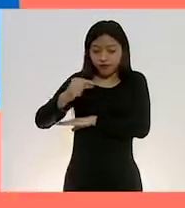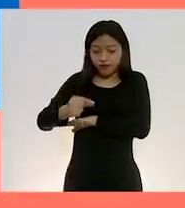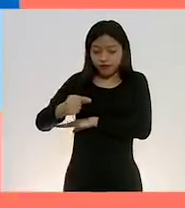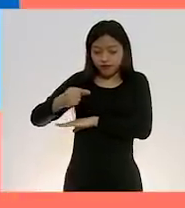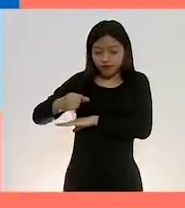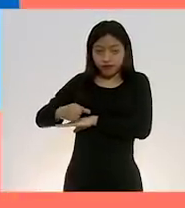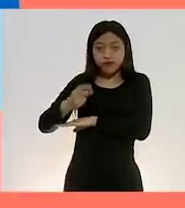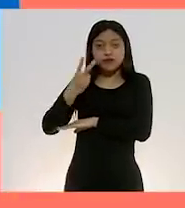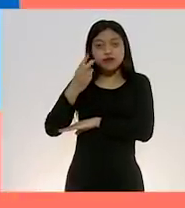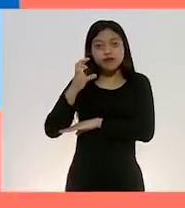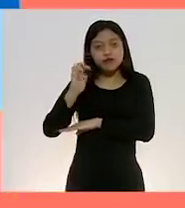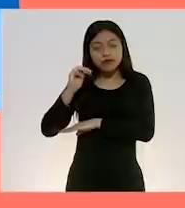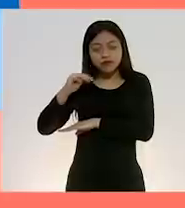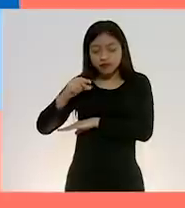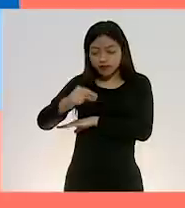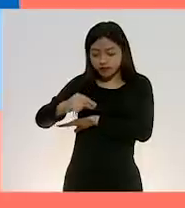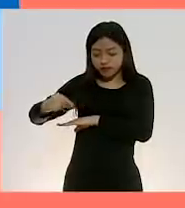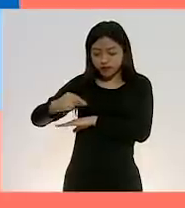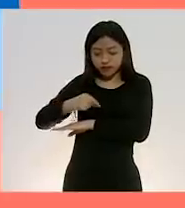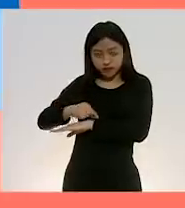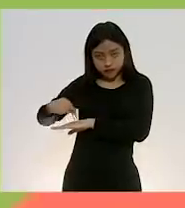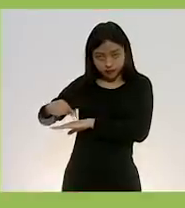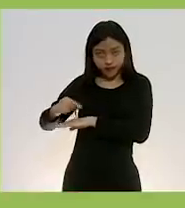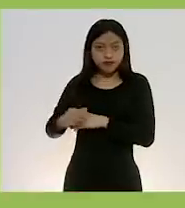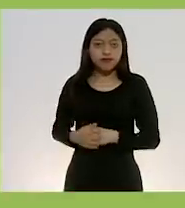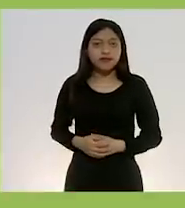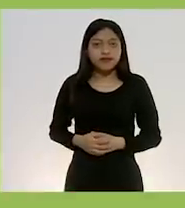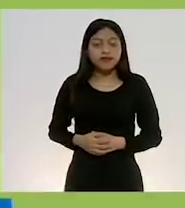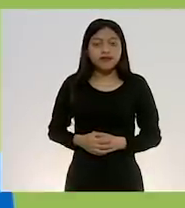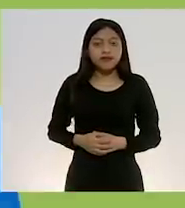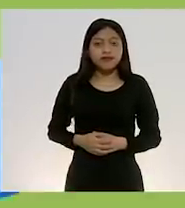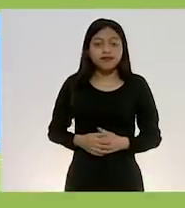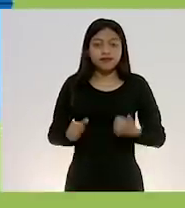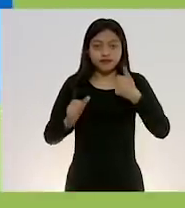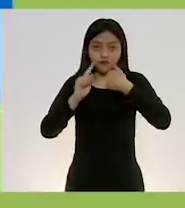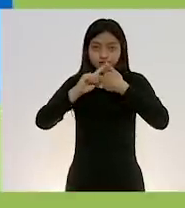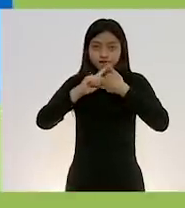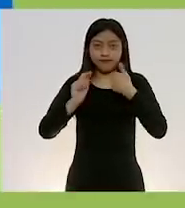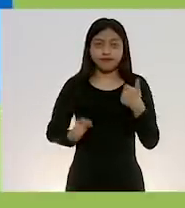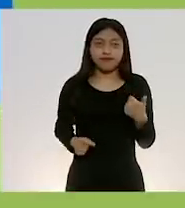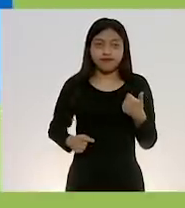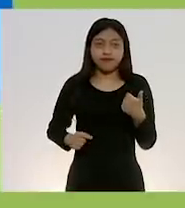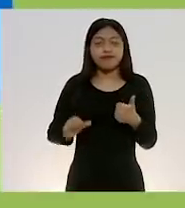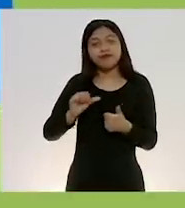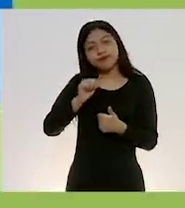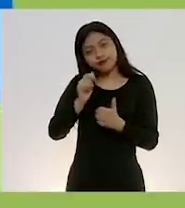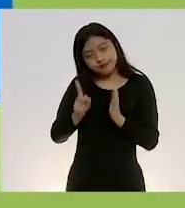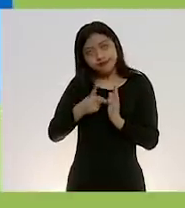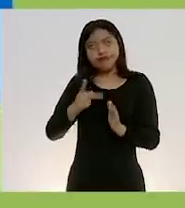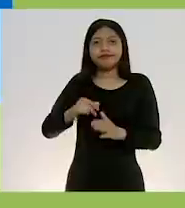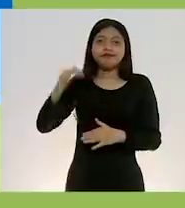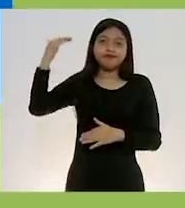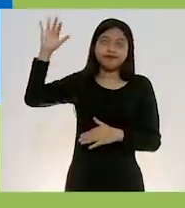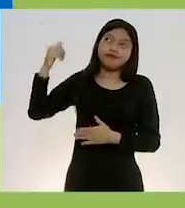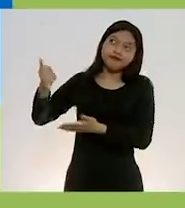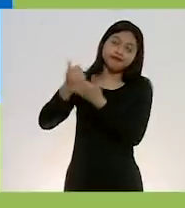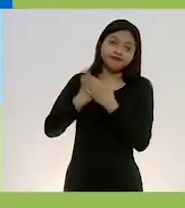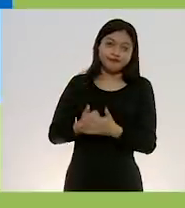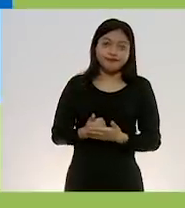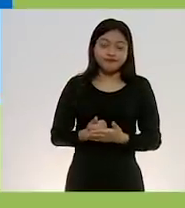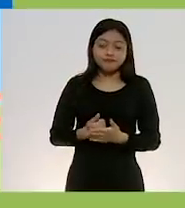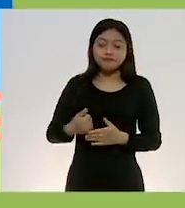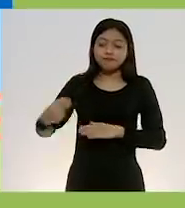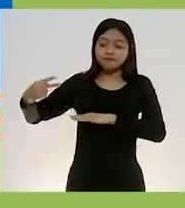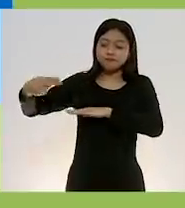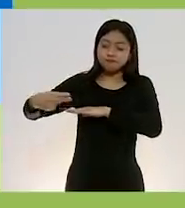2 centímetros de alto arriba y abajo. 6. Nuevamente pide ayuda a un adulto para recortar